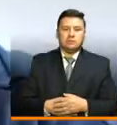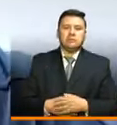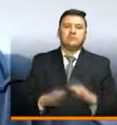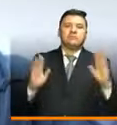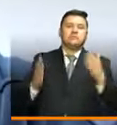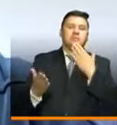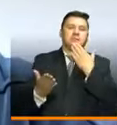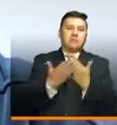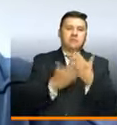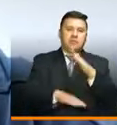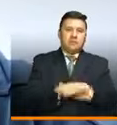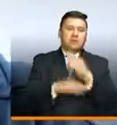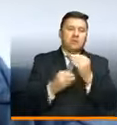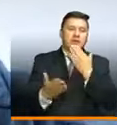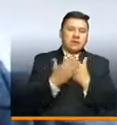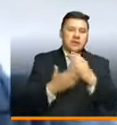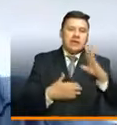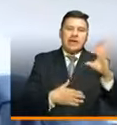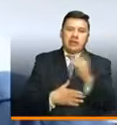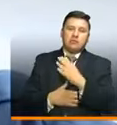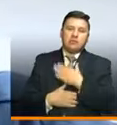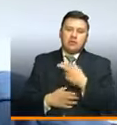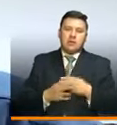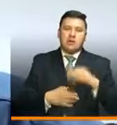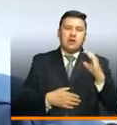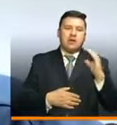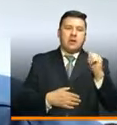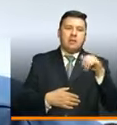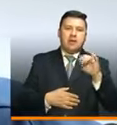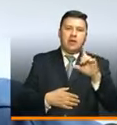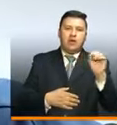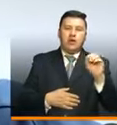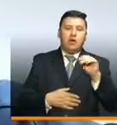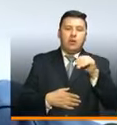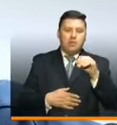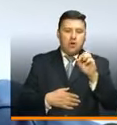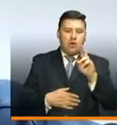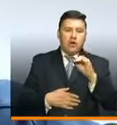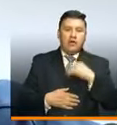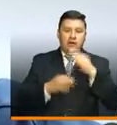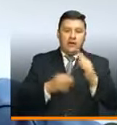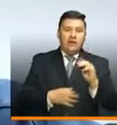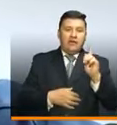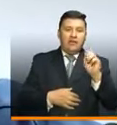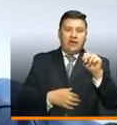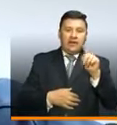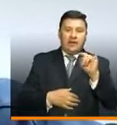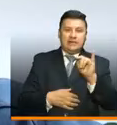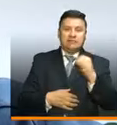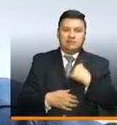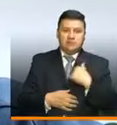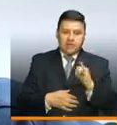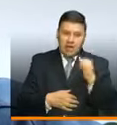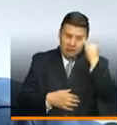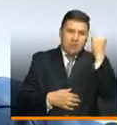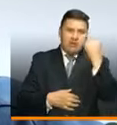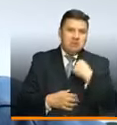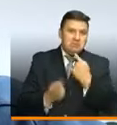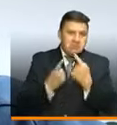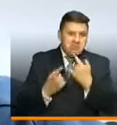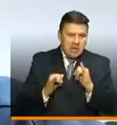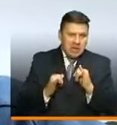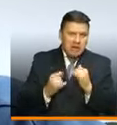Buenas tardes, muchas gracias a todos, yo soy Camilo Mora, de Grupo Fénix. Creo que hemos hablado